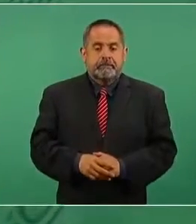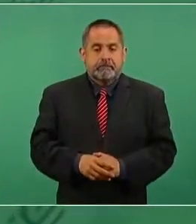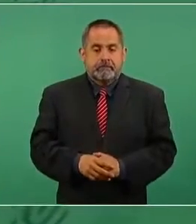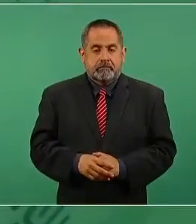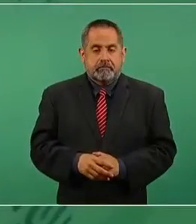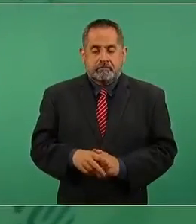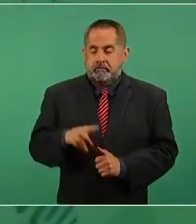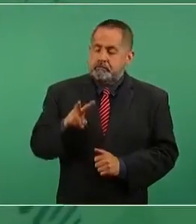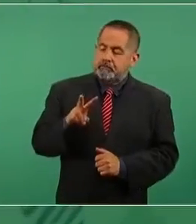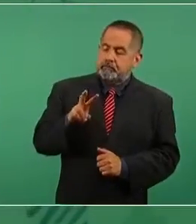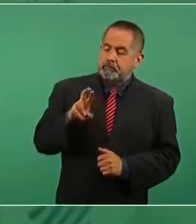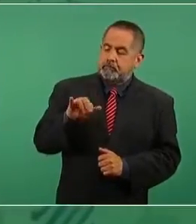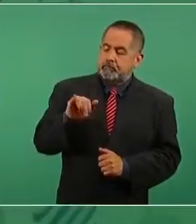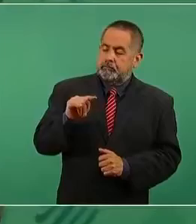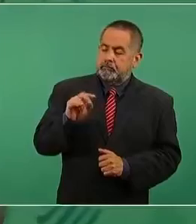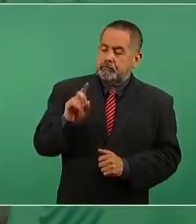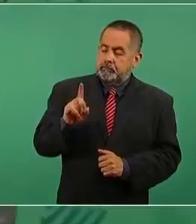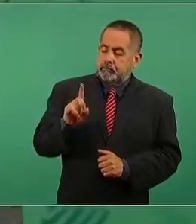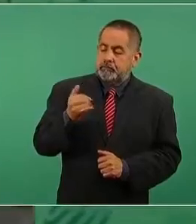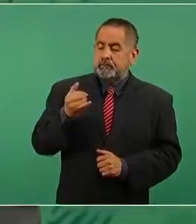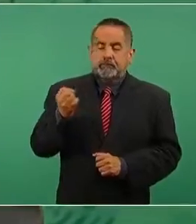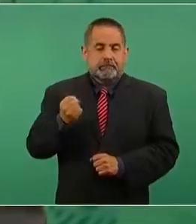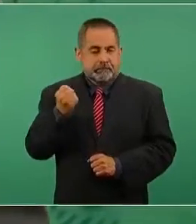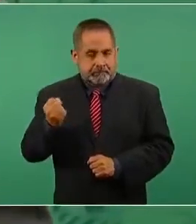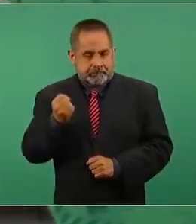Virtud y fortuna, virtud y suerte.